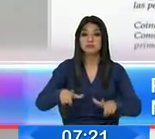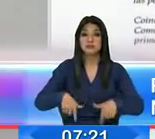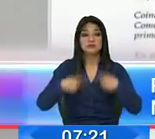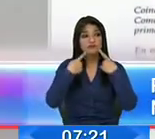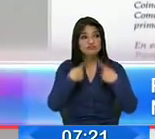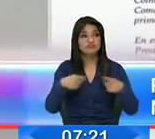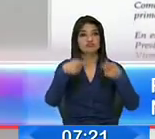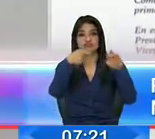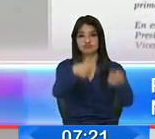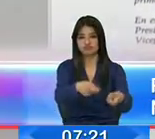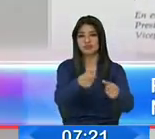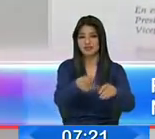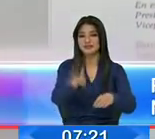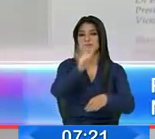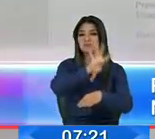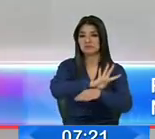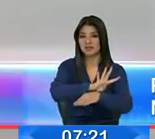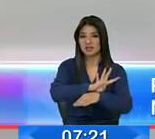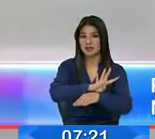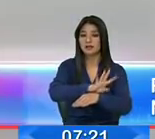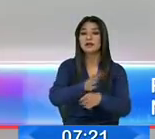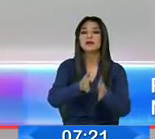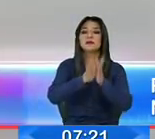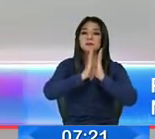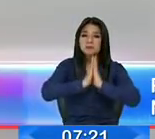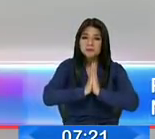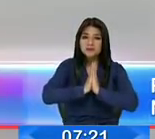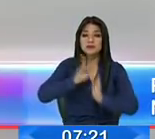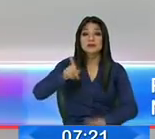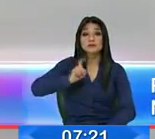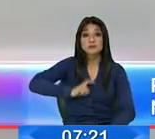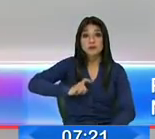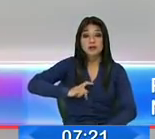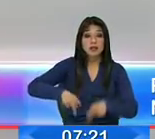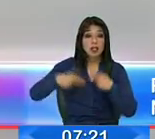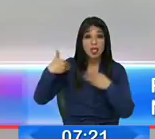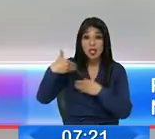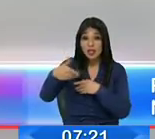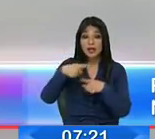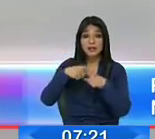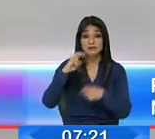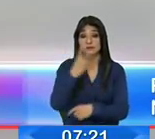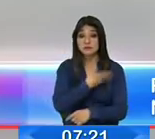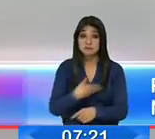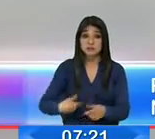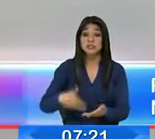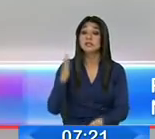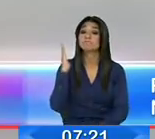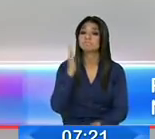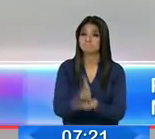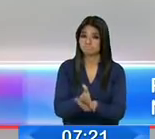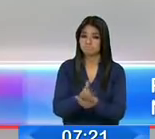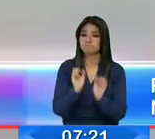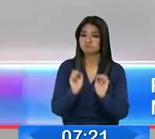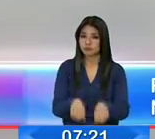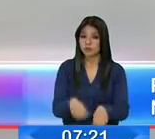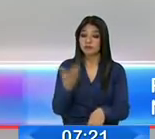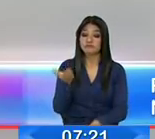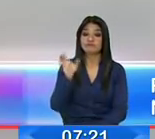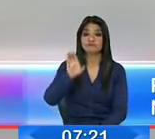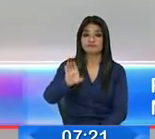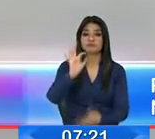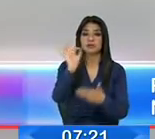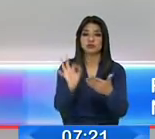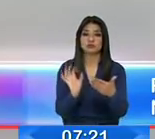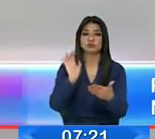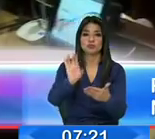por el presidente Lenín Moreno, solicitando que se le suspenda su pago como ex segundo mandatario, y se lo destina el presupuesto general